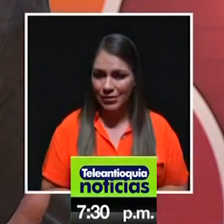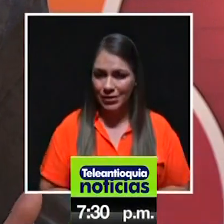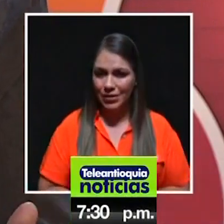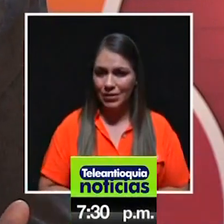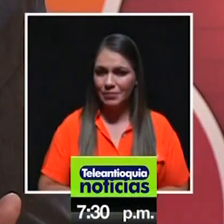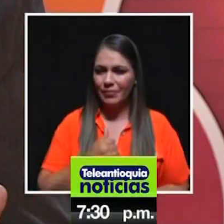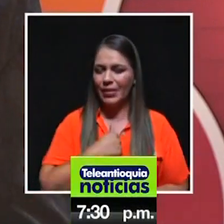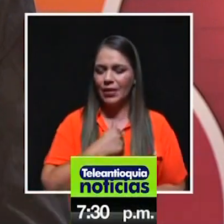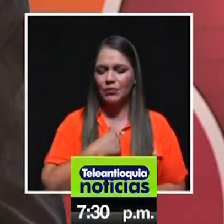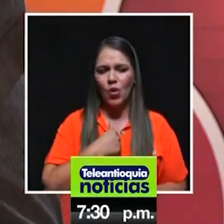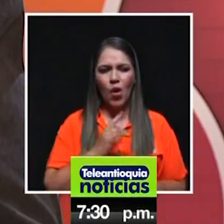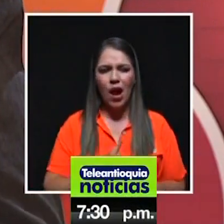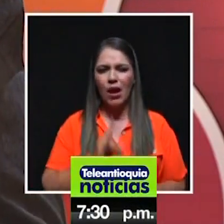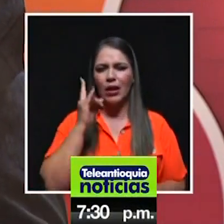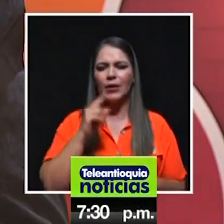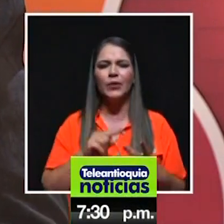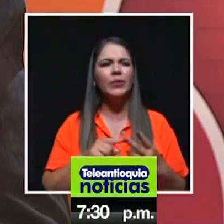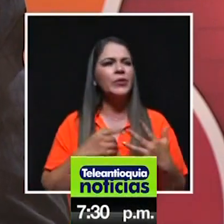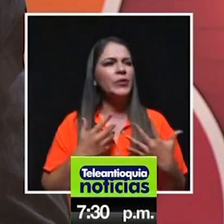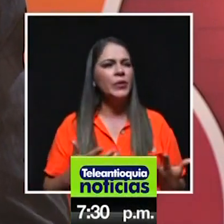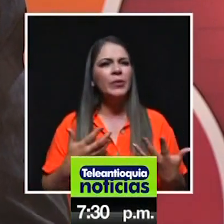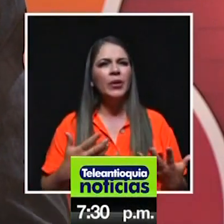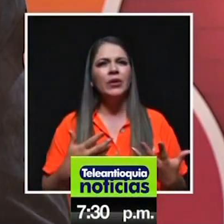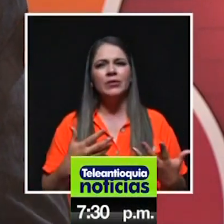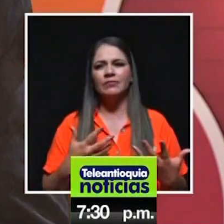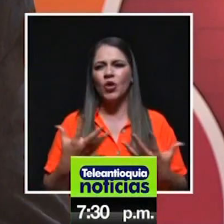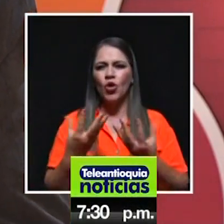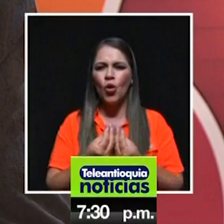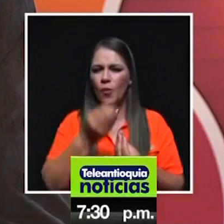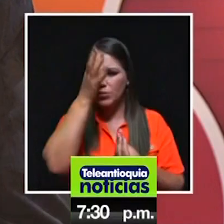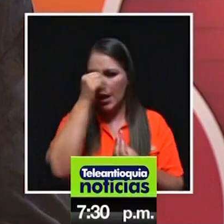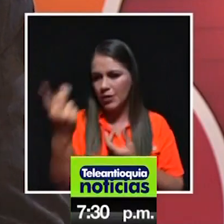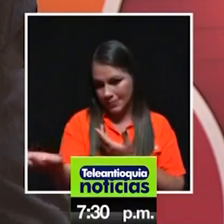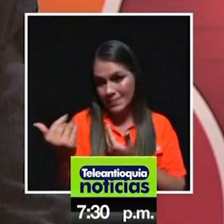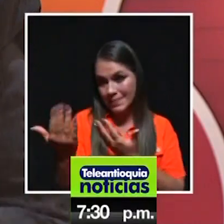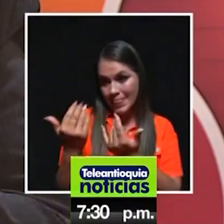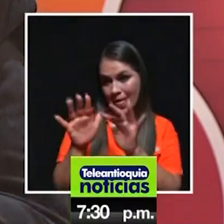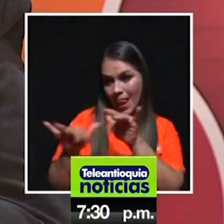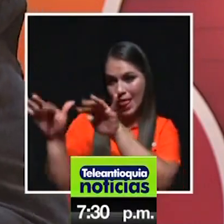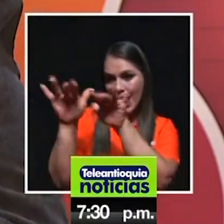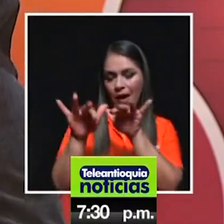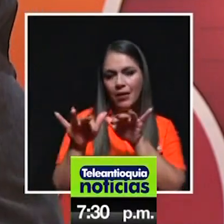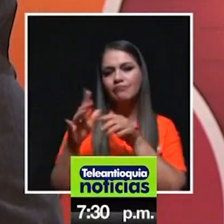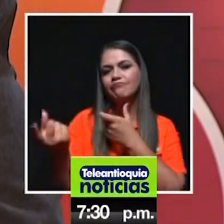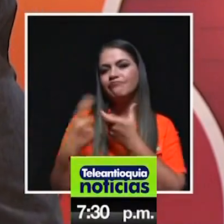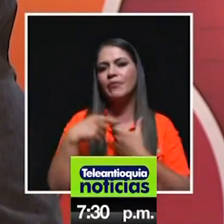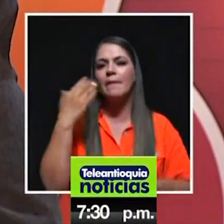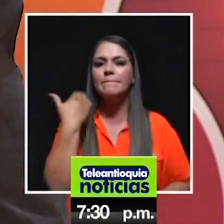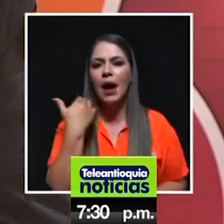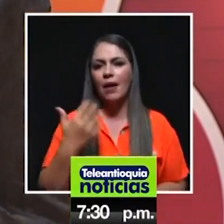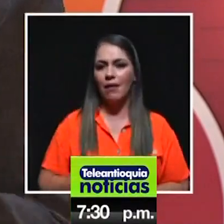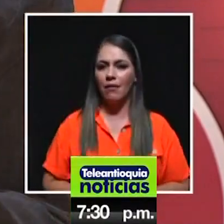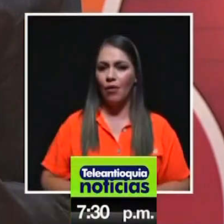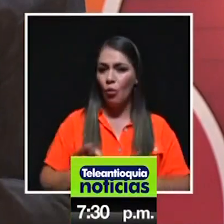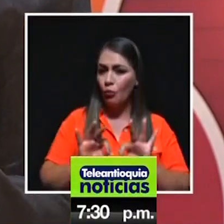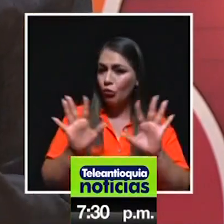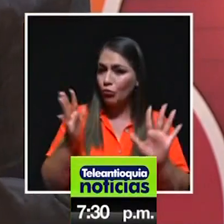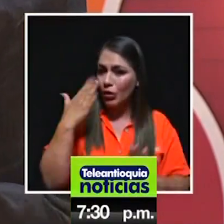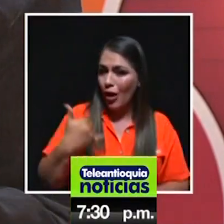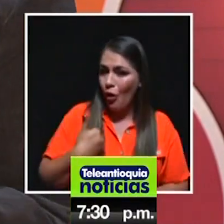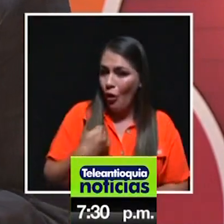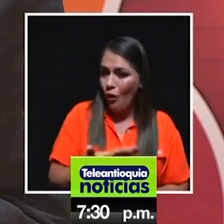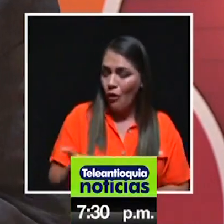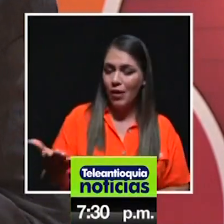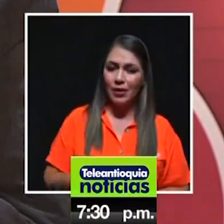ser captados y cooptados por las agrupaciones armadas ilegales darle las oportunidades a esos jóvenes me imagino entonces